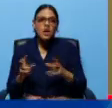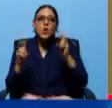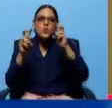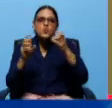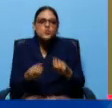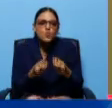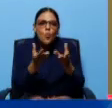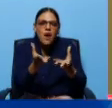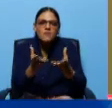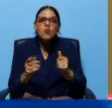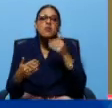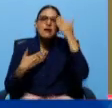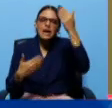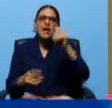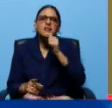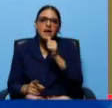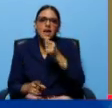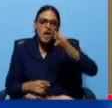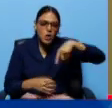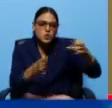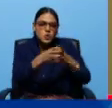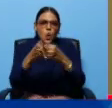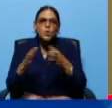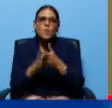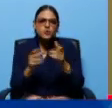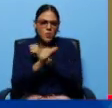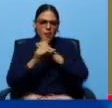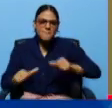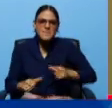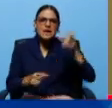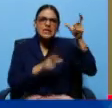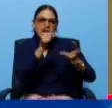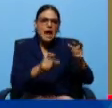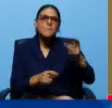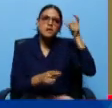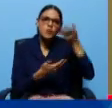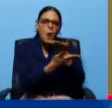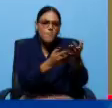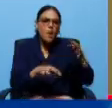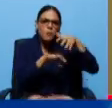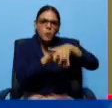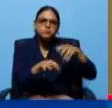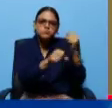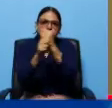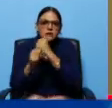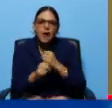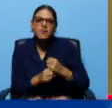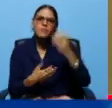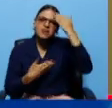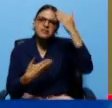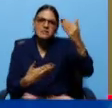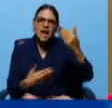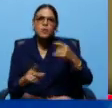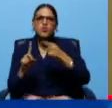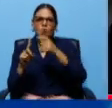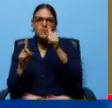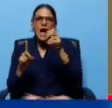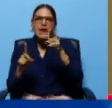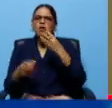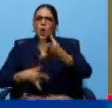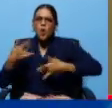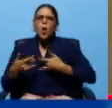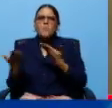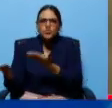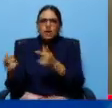paquete, gracias a quién, a las brigadas comunitarias militares, las bricomiles. Bueno, mi saludo, Alirio, ¿cómo te